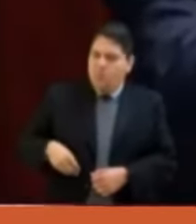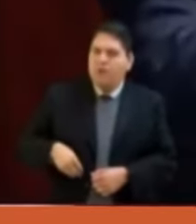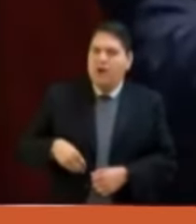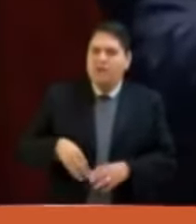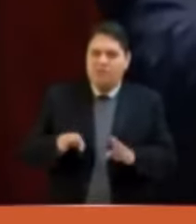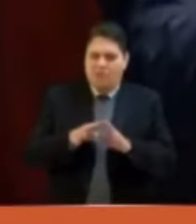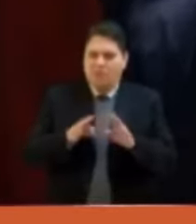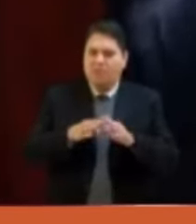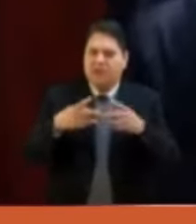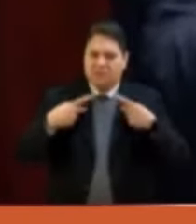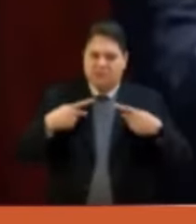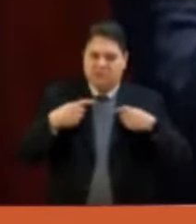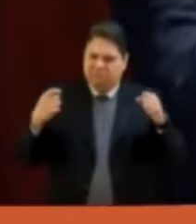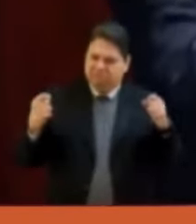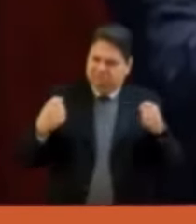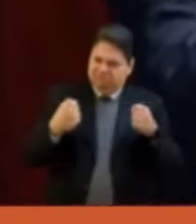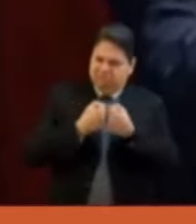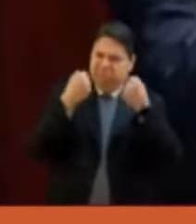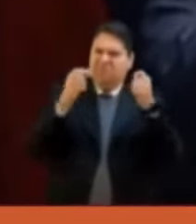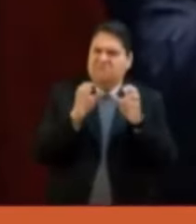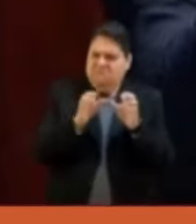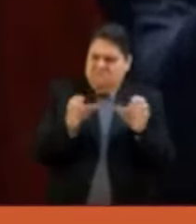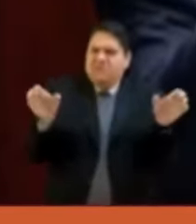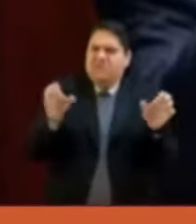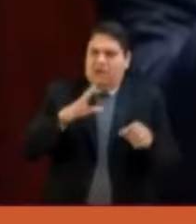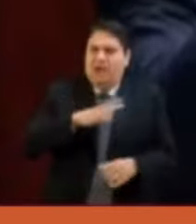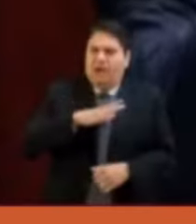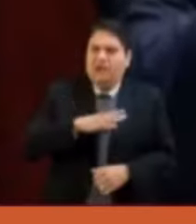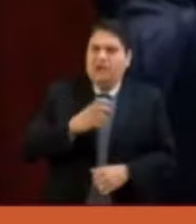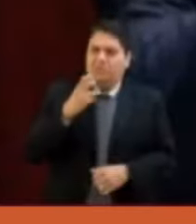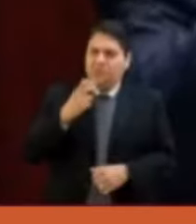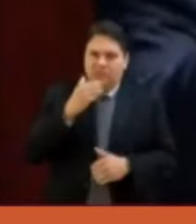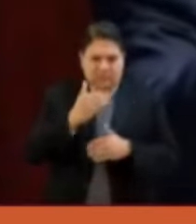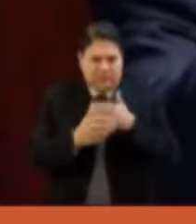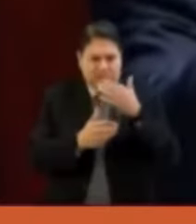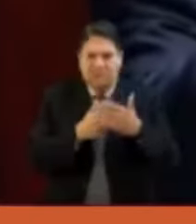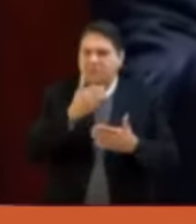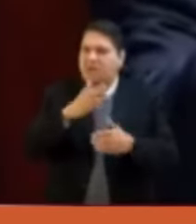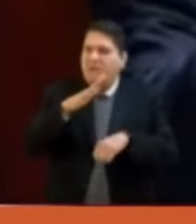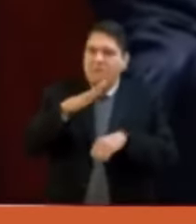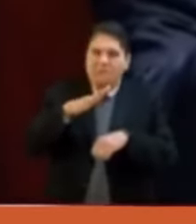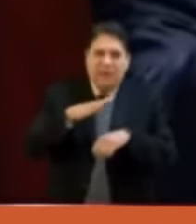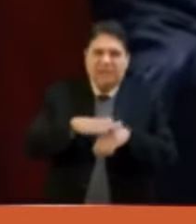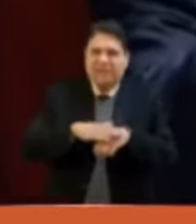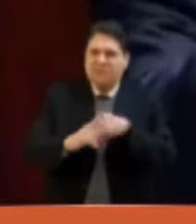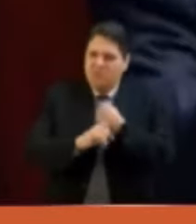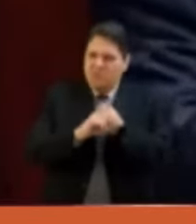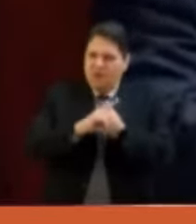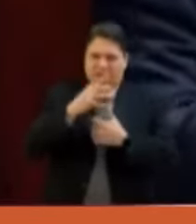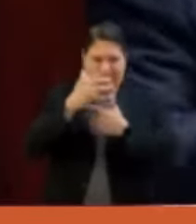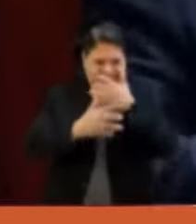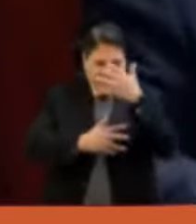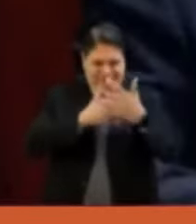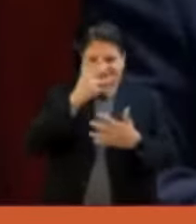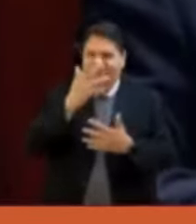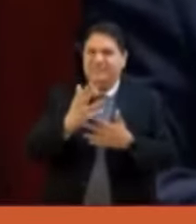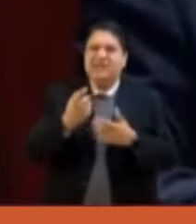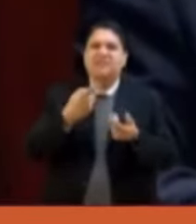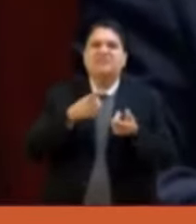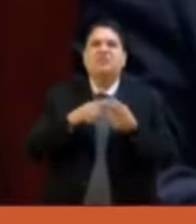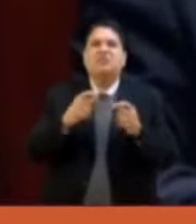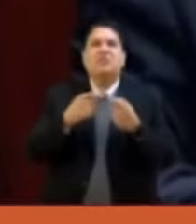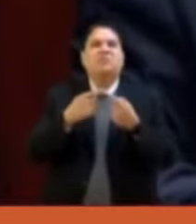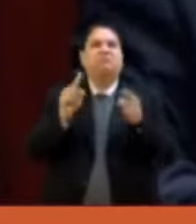desencuentro y por eso se avanza lastimosamente la convivencia social en el desencuentro